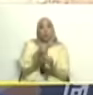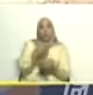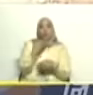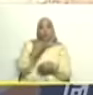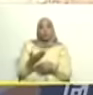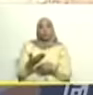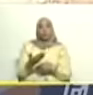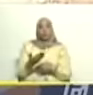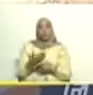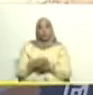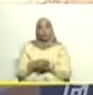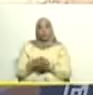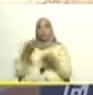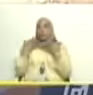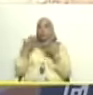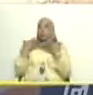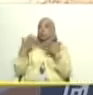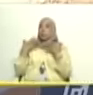Y